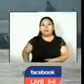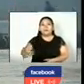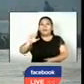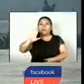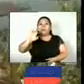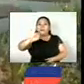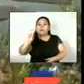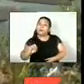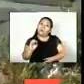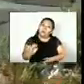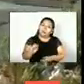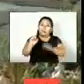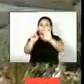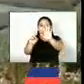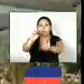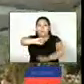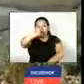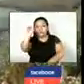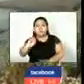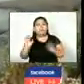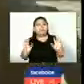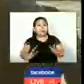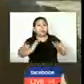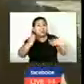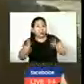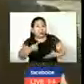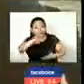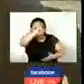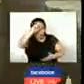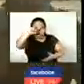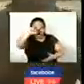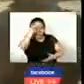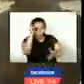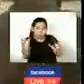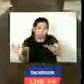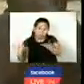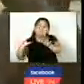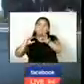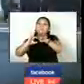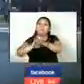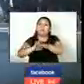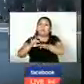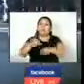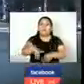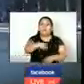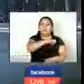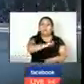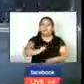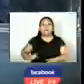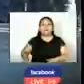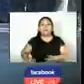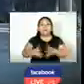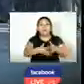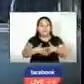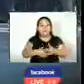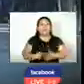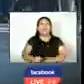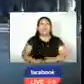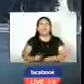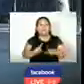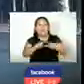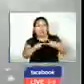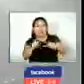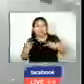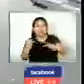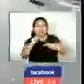un 5 y 6%. Esto se debe al trabajo ejecutado en coordinación con las autoridades salvadoreñas para crear las oportunidades